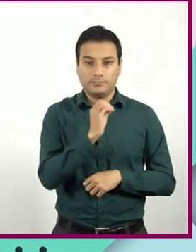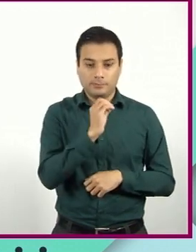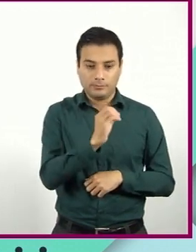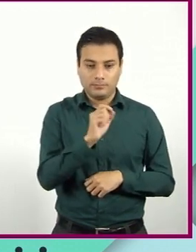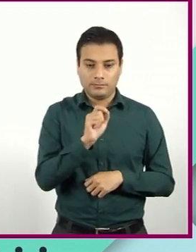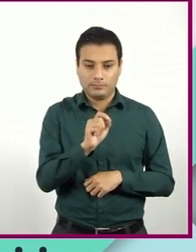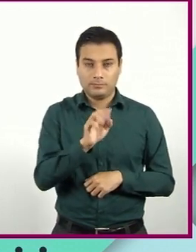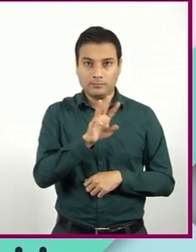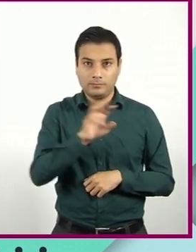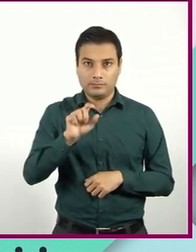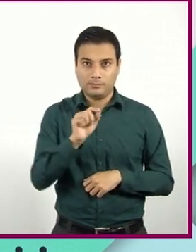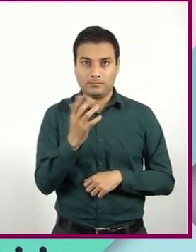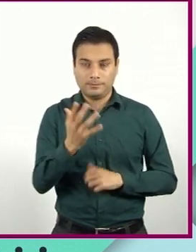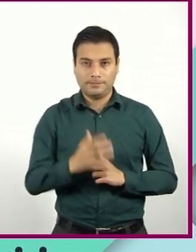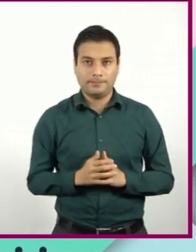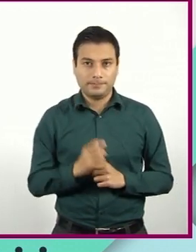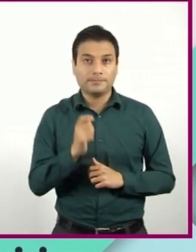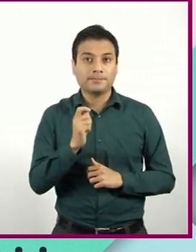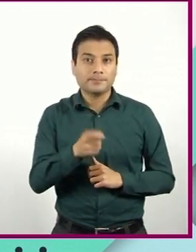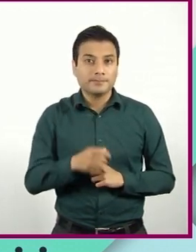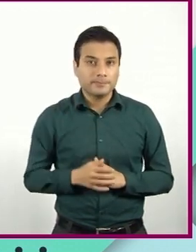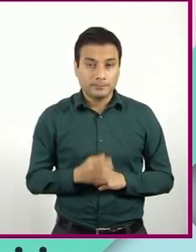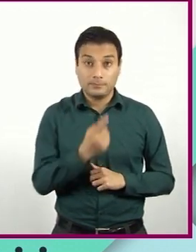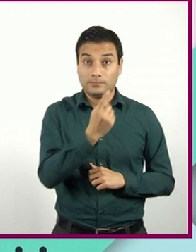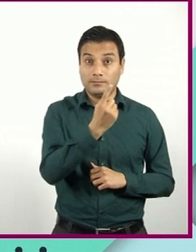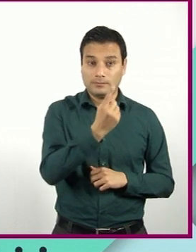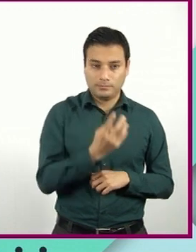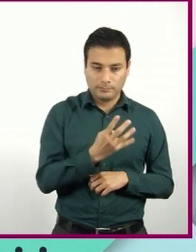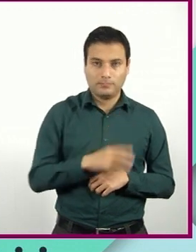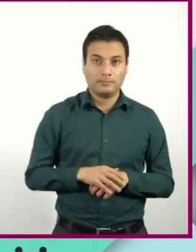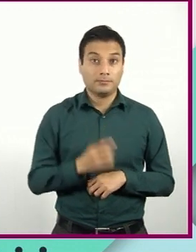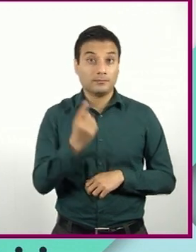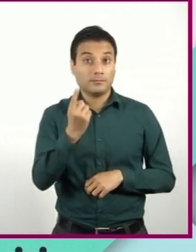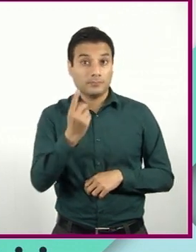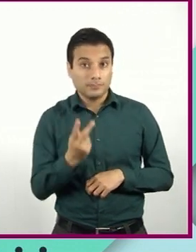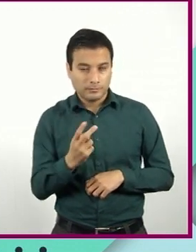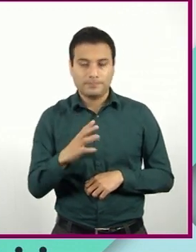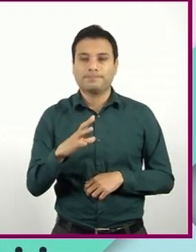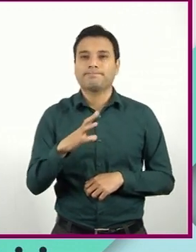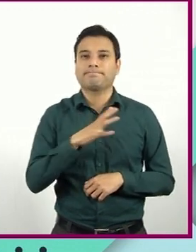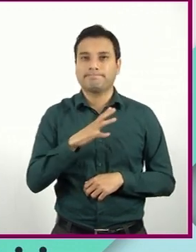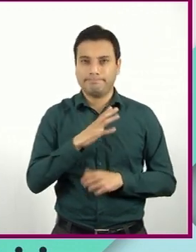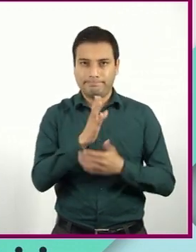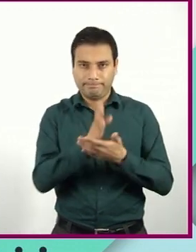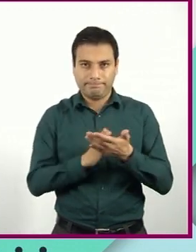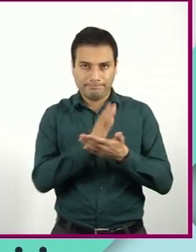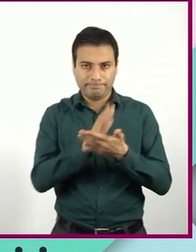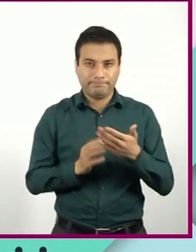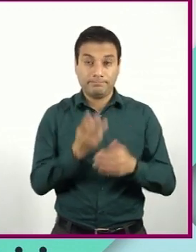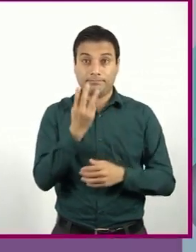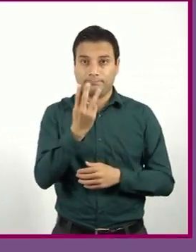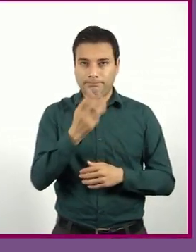0.375. Es decir, entre 1/4 y 1/2 está la fracción 3/8.